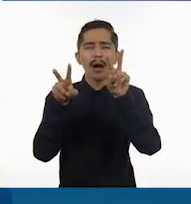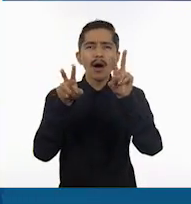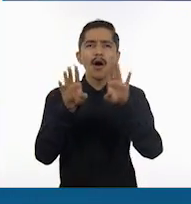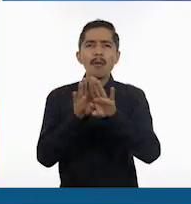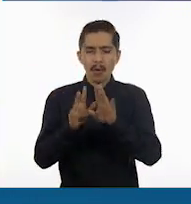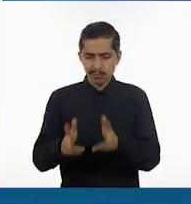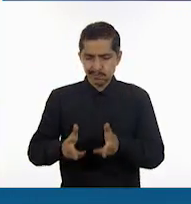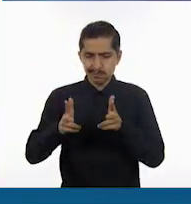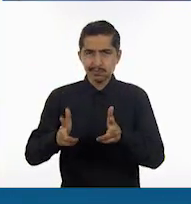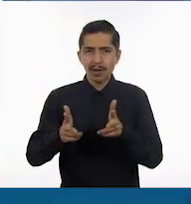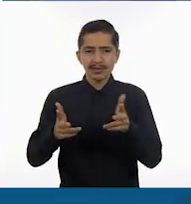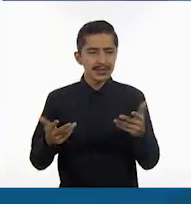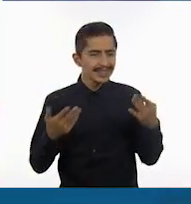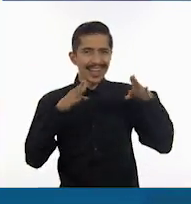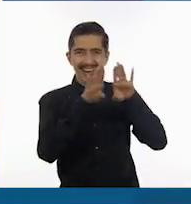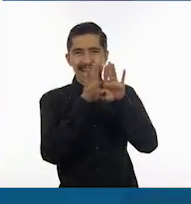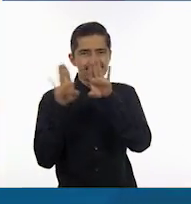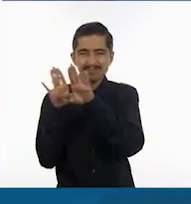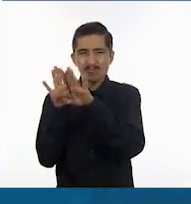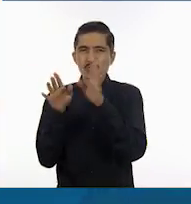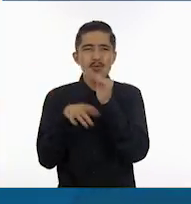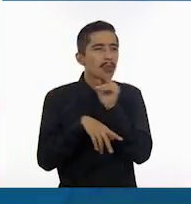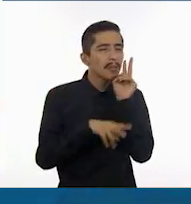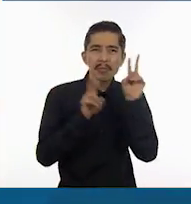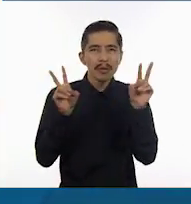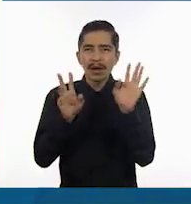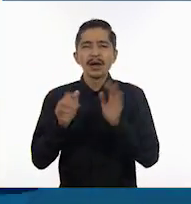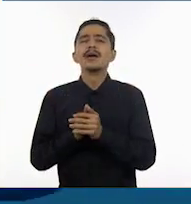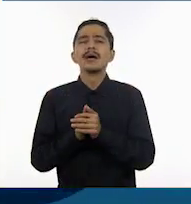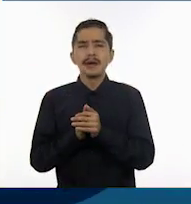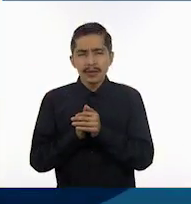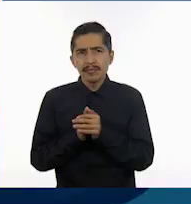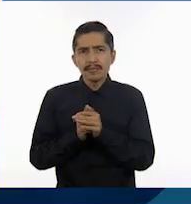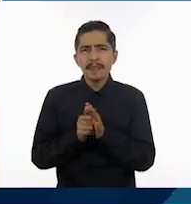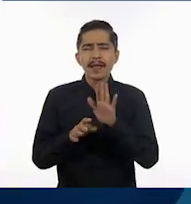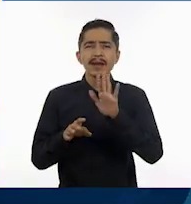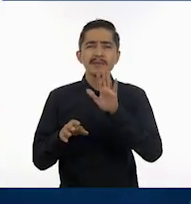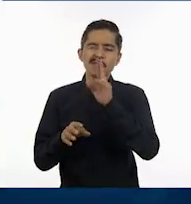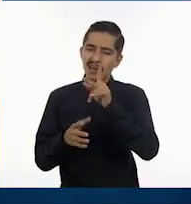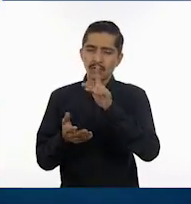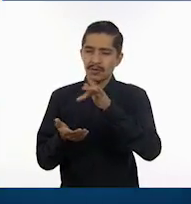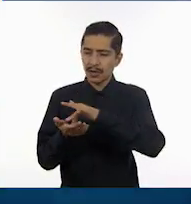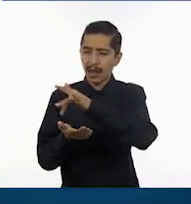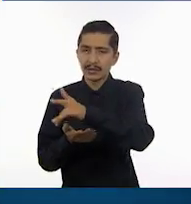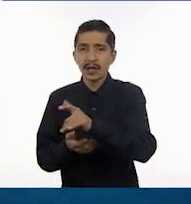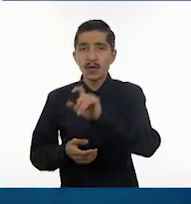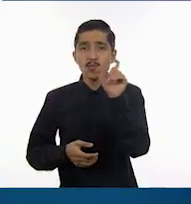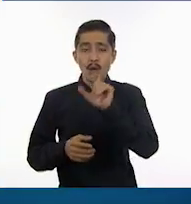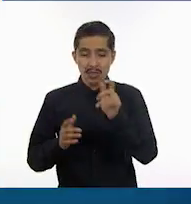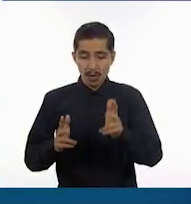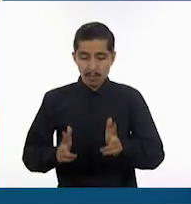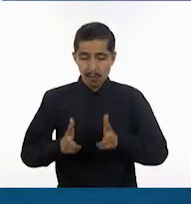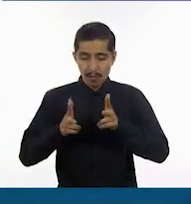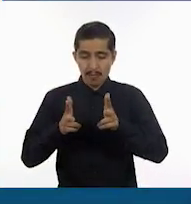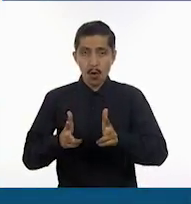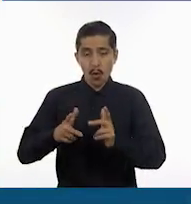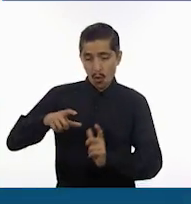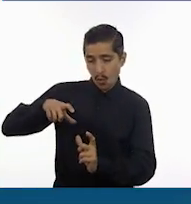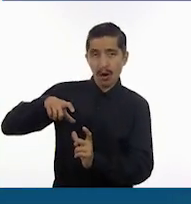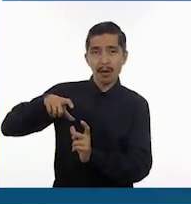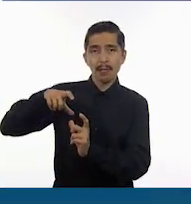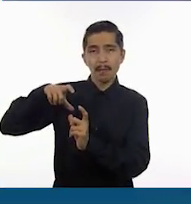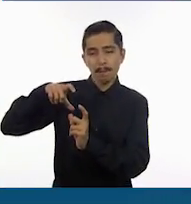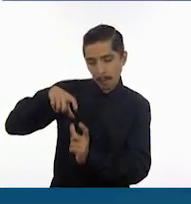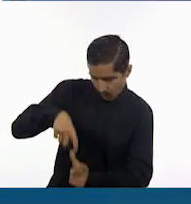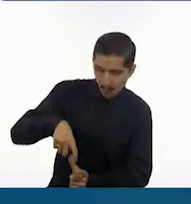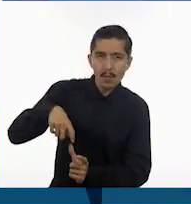el gozarlas era cosa imposible. Y más bien, dimos las gracias cuando las ruedas se atascaron en lo hondo de una